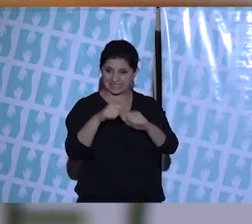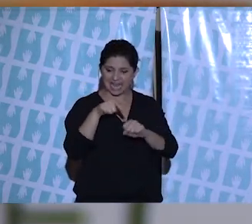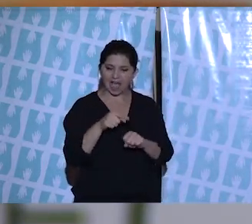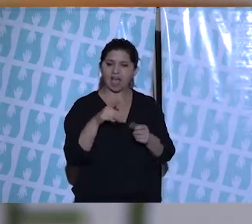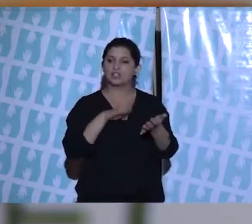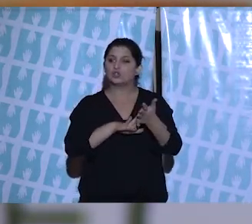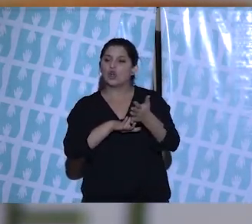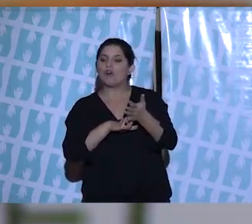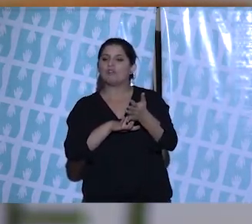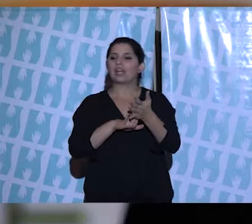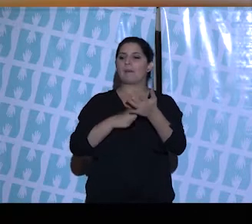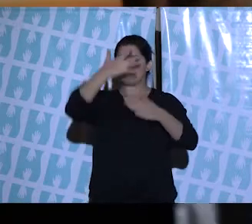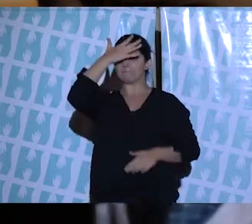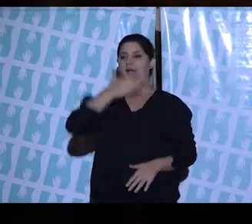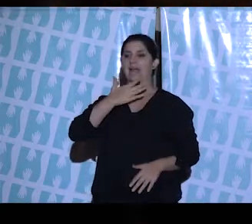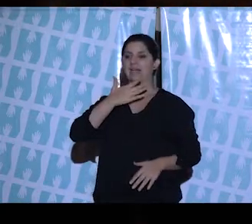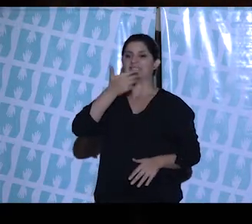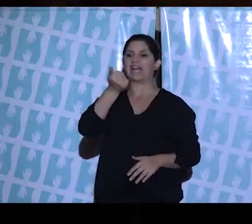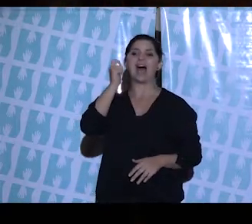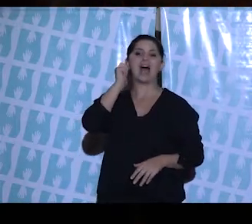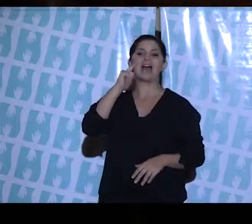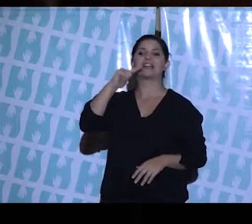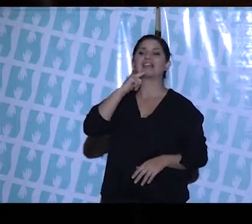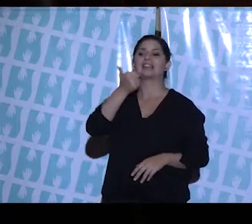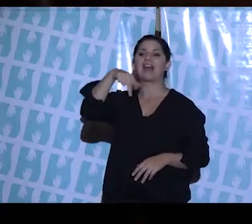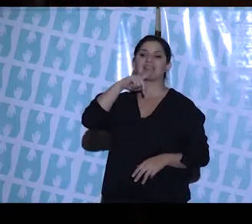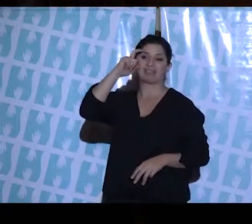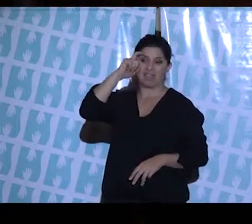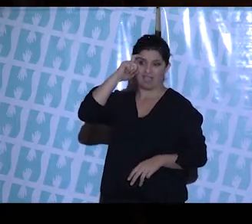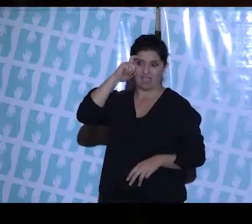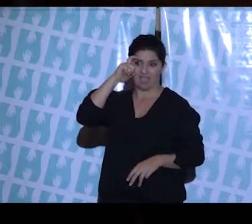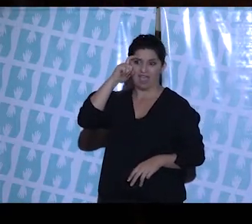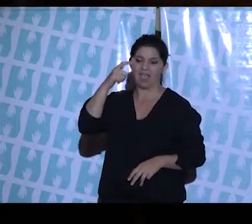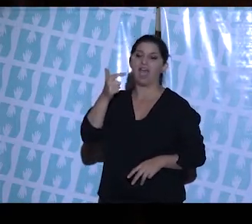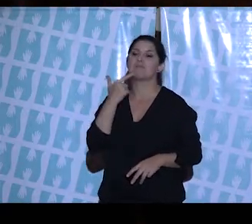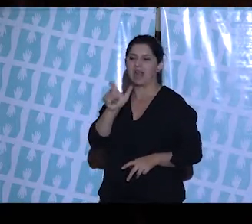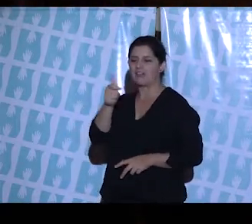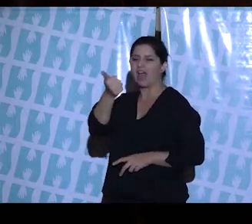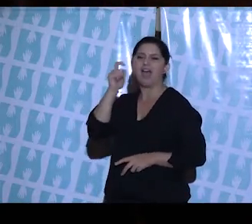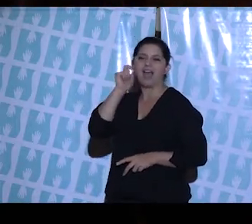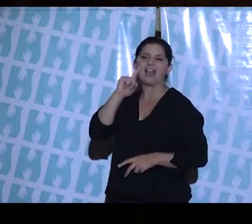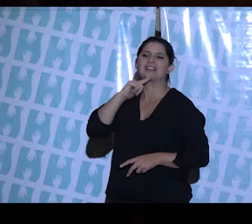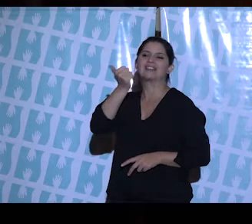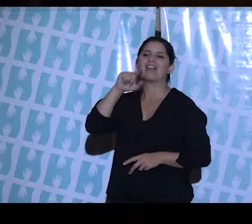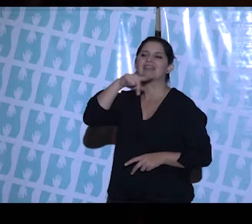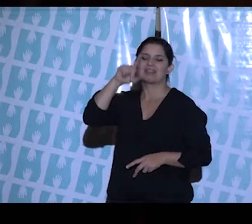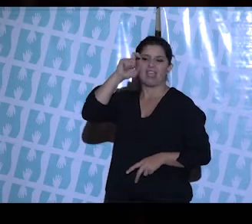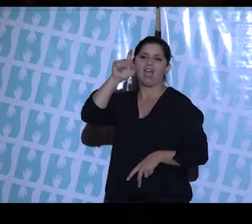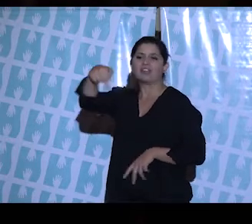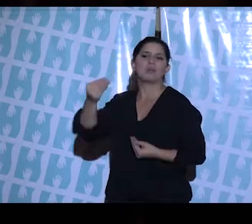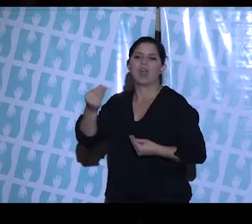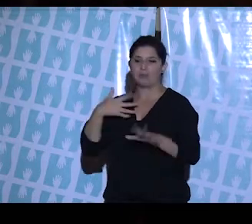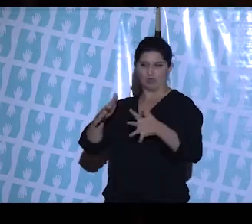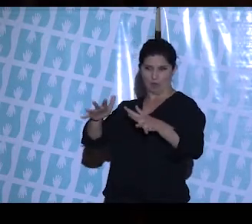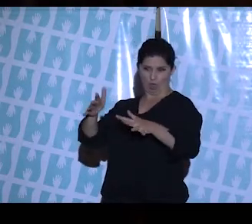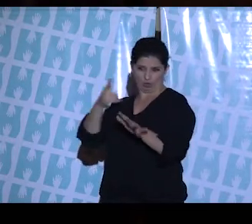se preguntarán por qué parálisis. Agitante es bastante claro por el tema del temblor, lo llamaba